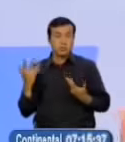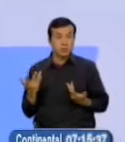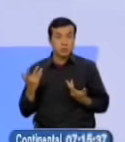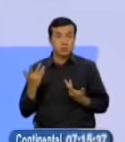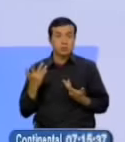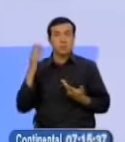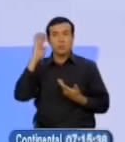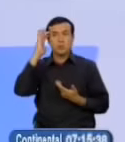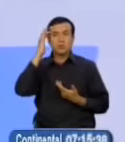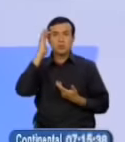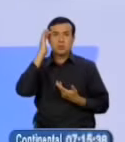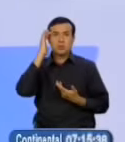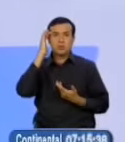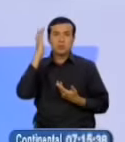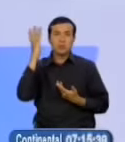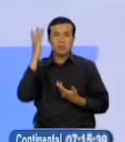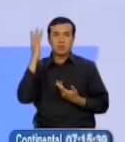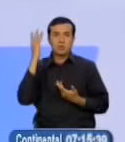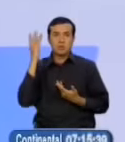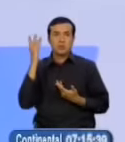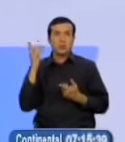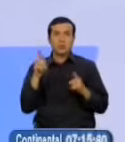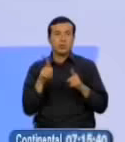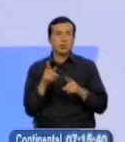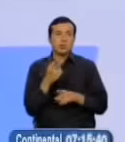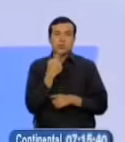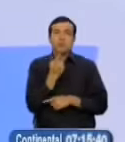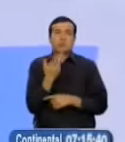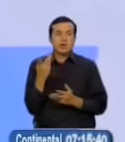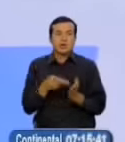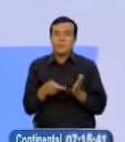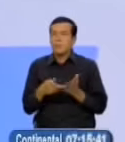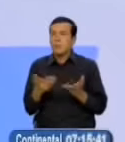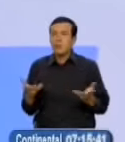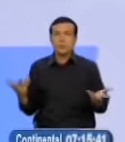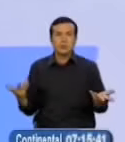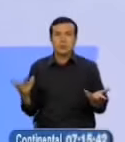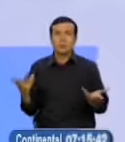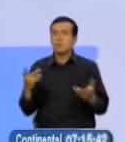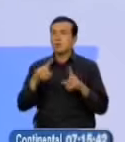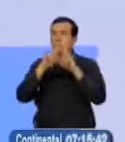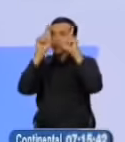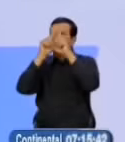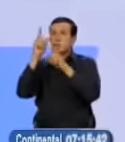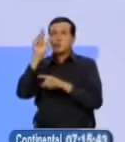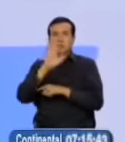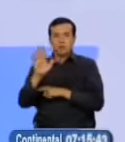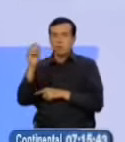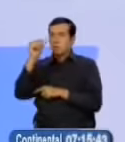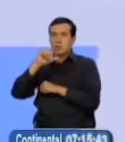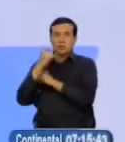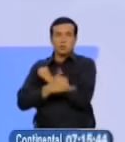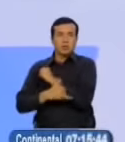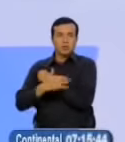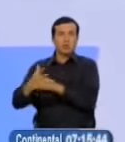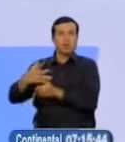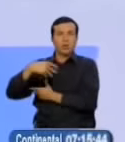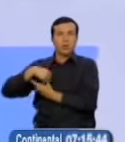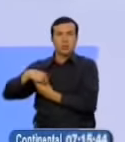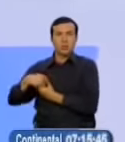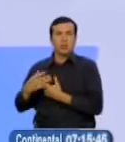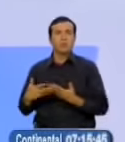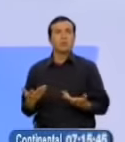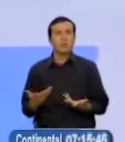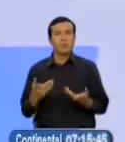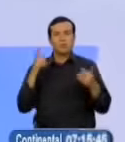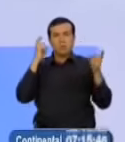esta preocupación casi patriótica de decir, bueno, ¿qué pasa con los empresarios sacando su dinero? Pero por otro también está cómo